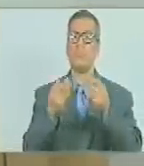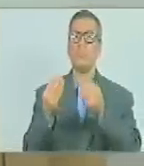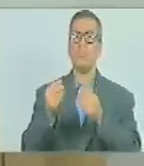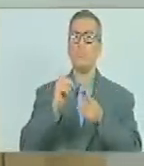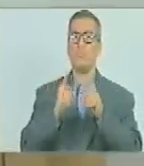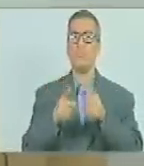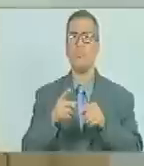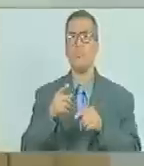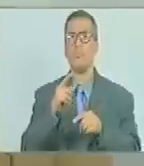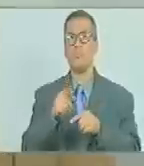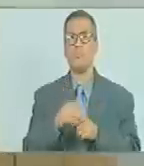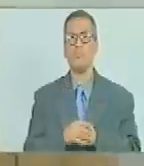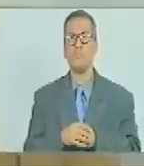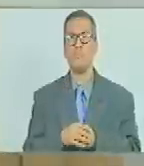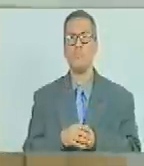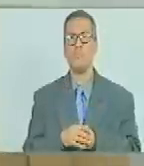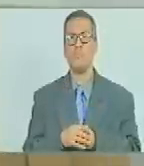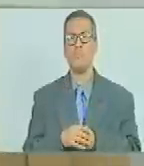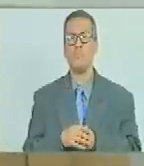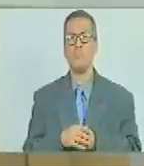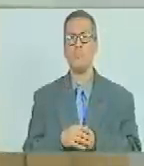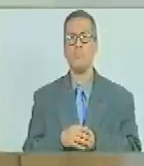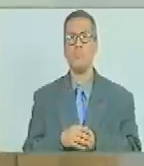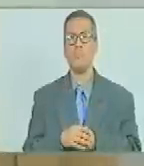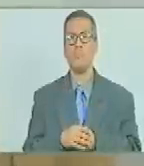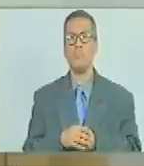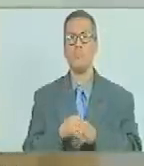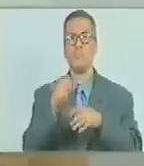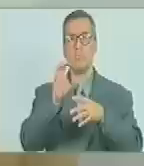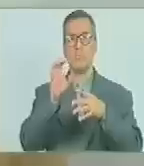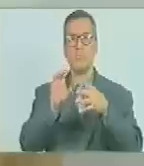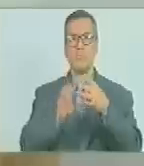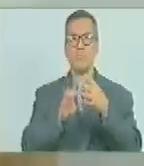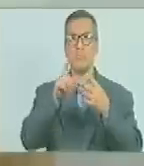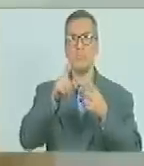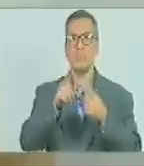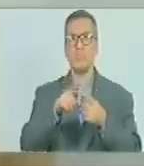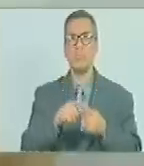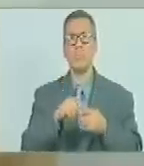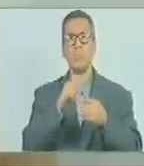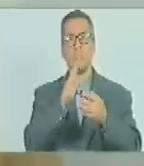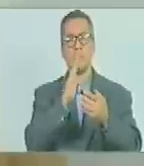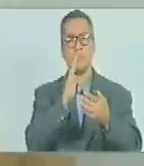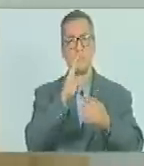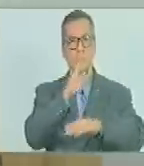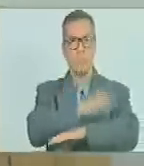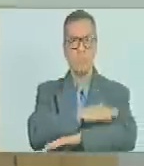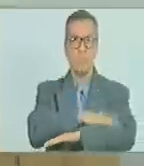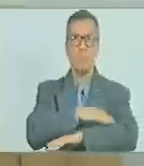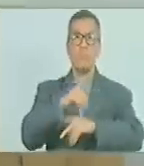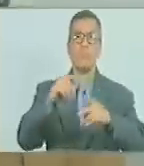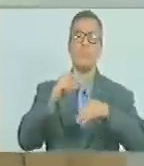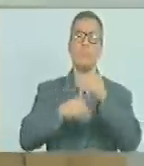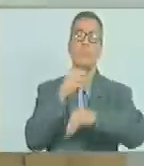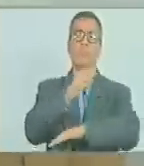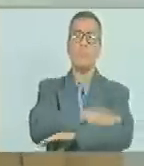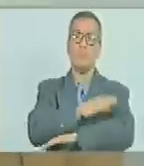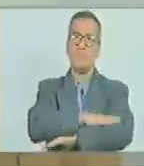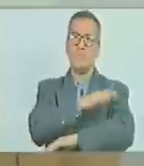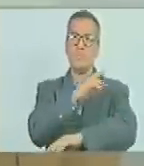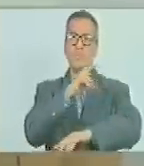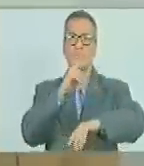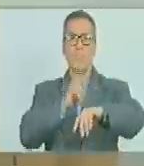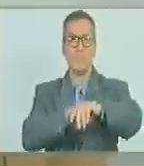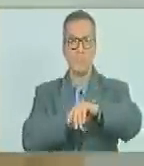se nutre de elementos de disciplina, como es el caso de la disciplina médica o el